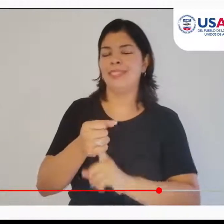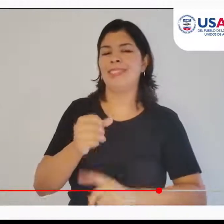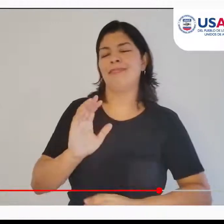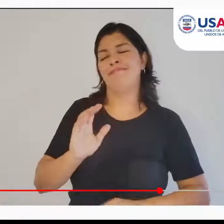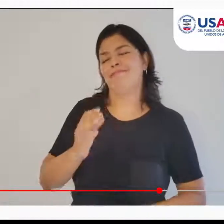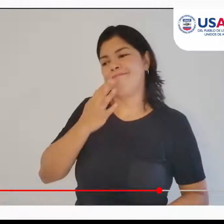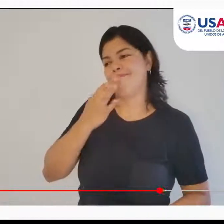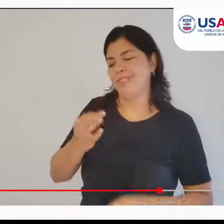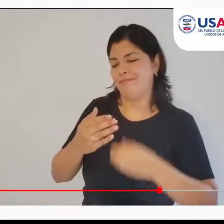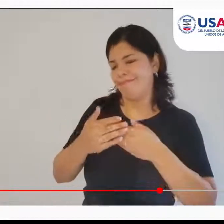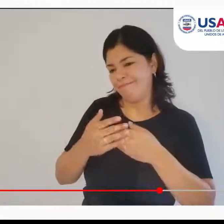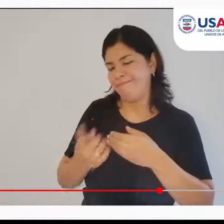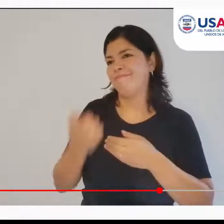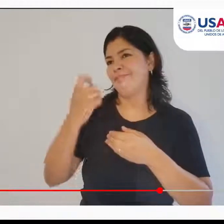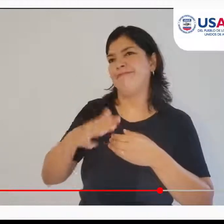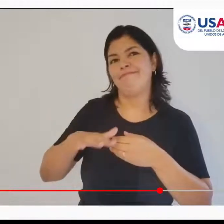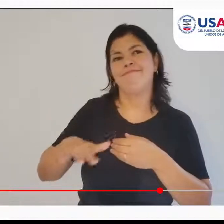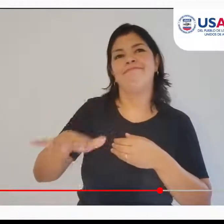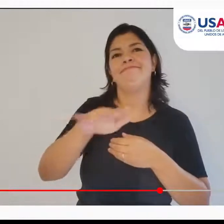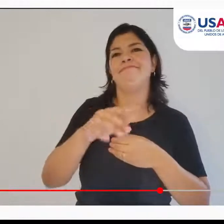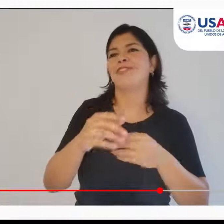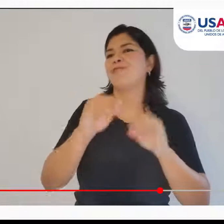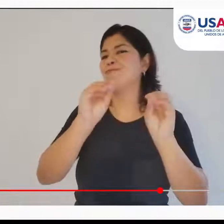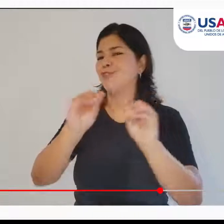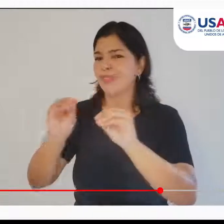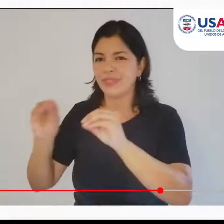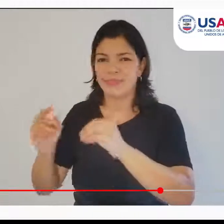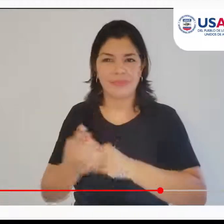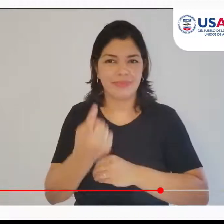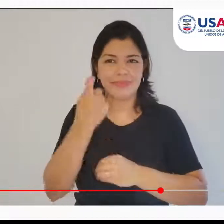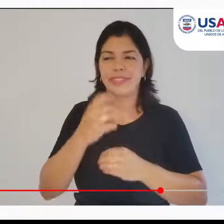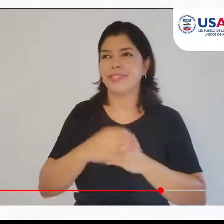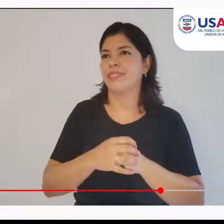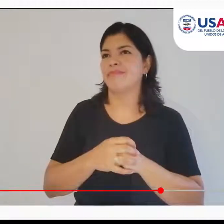nos parece que hace mucha falta más formación, más